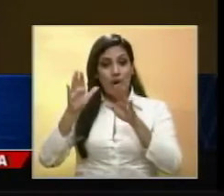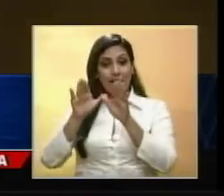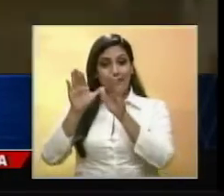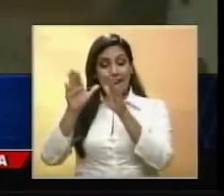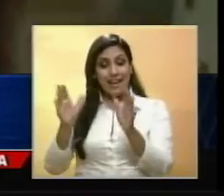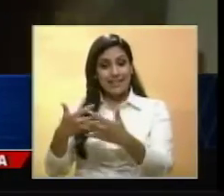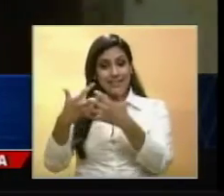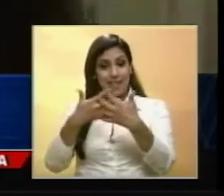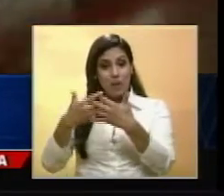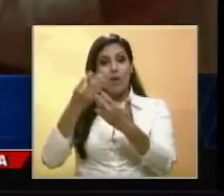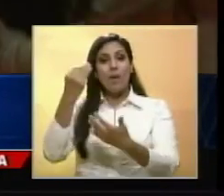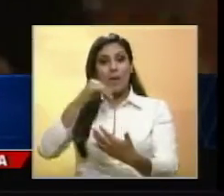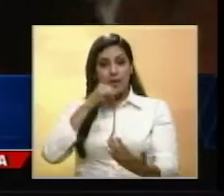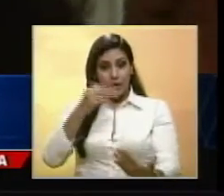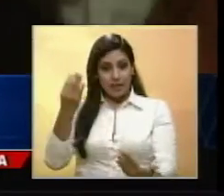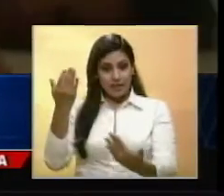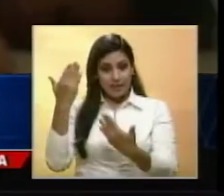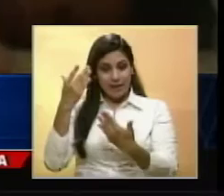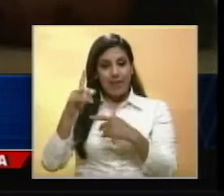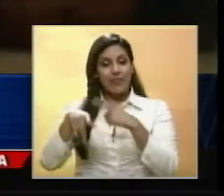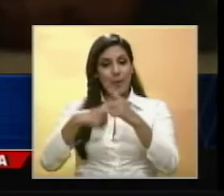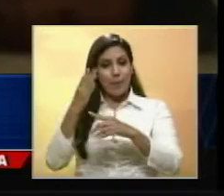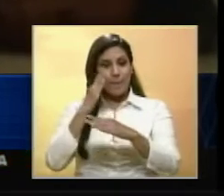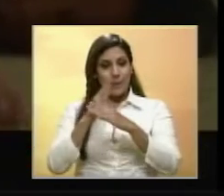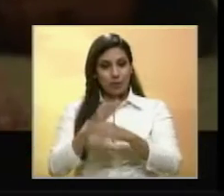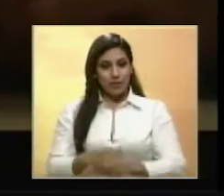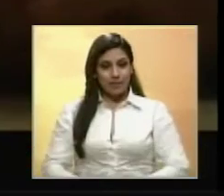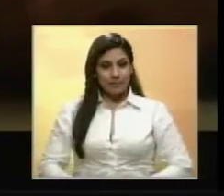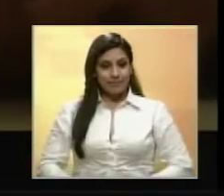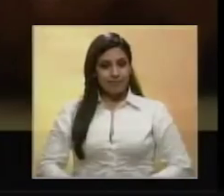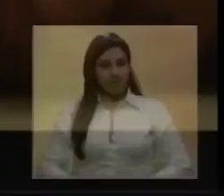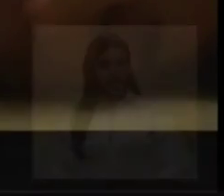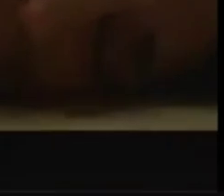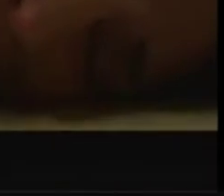Ángeles. Federica Guzmán nos dará los detalles al regreso.